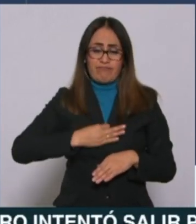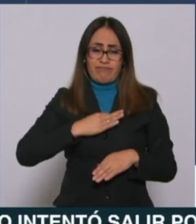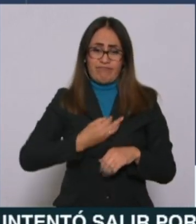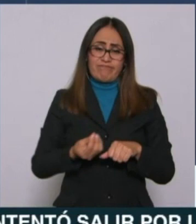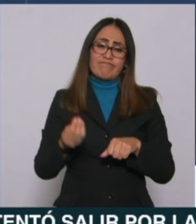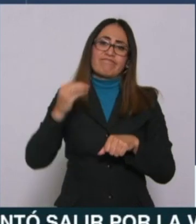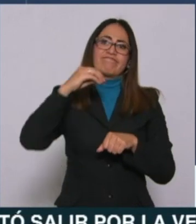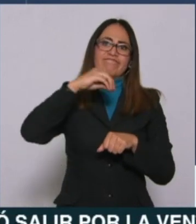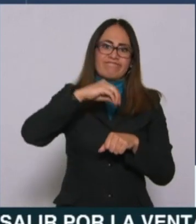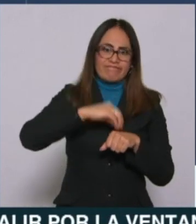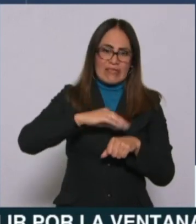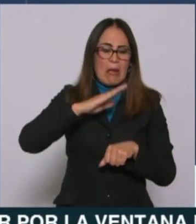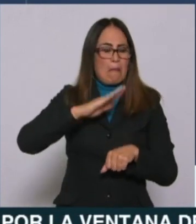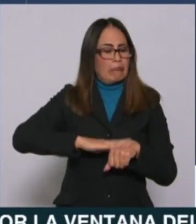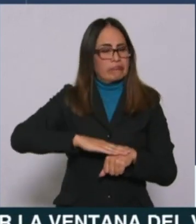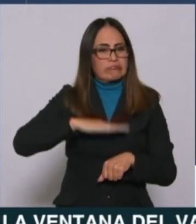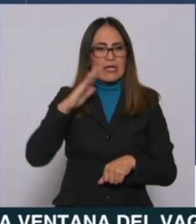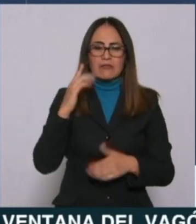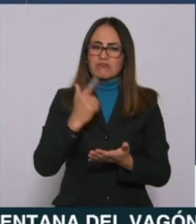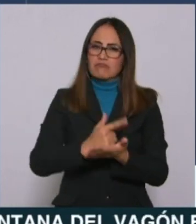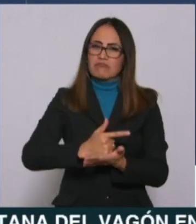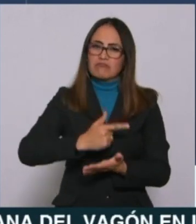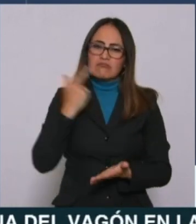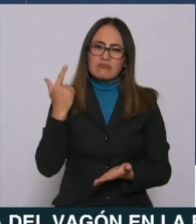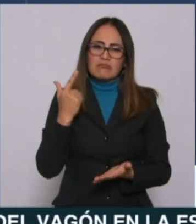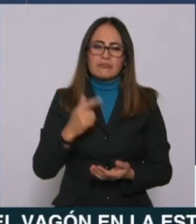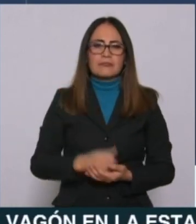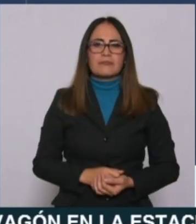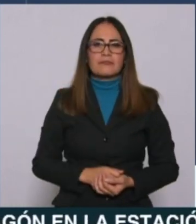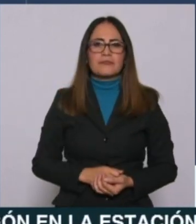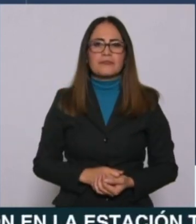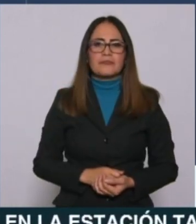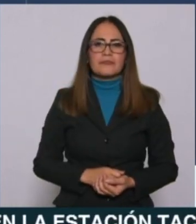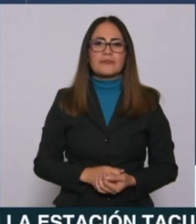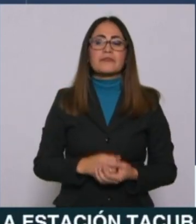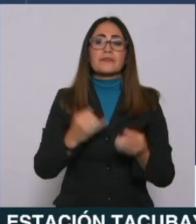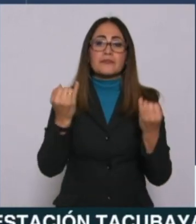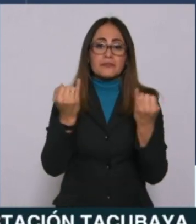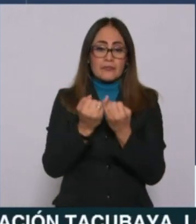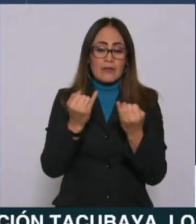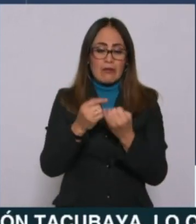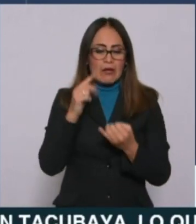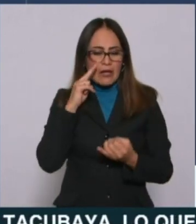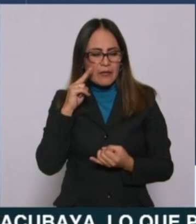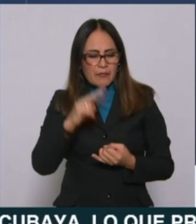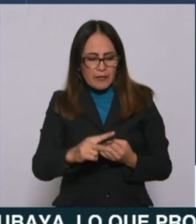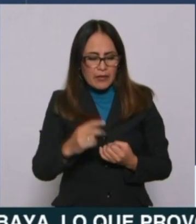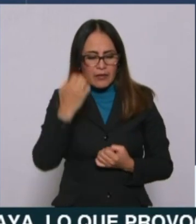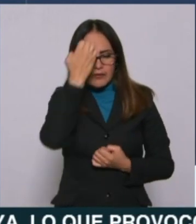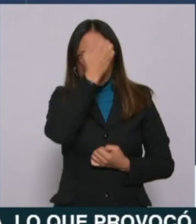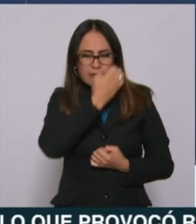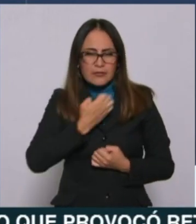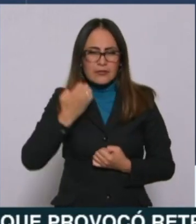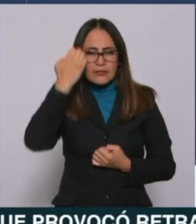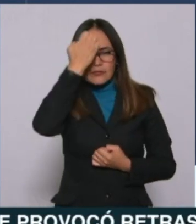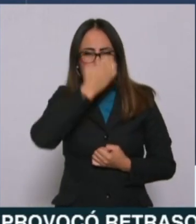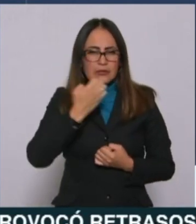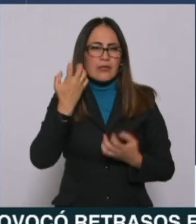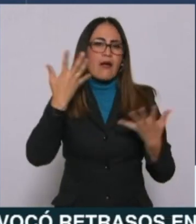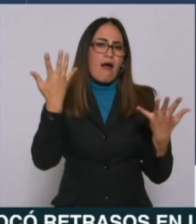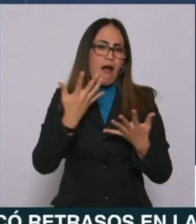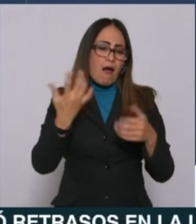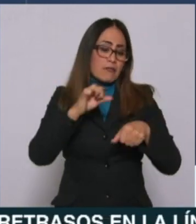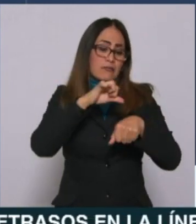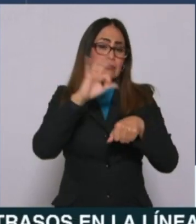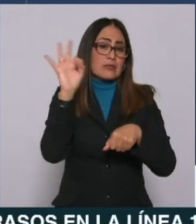que hace que esto se vaya complicando más y más. Y es cuando se tiene que valorar el procedimiento